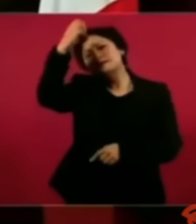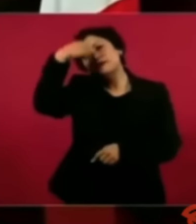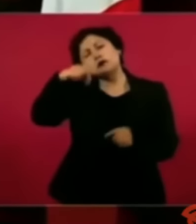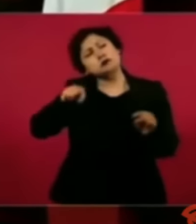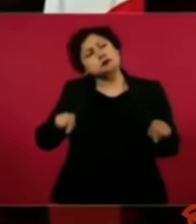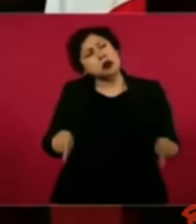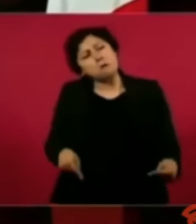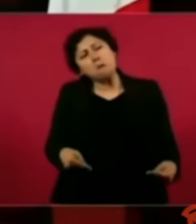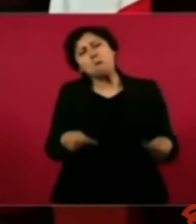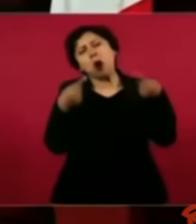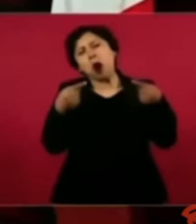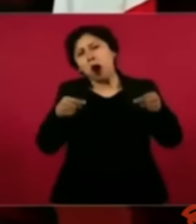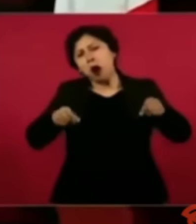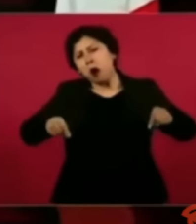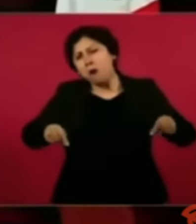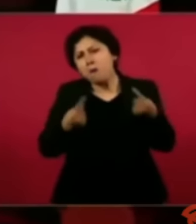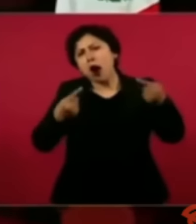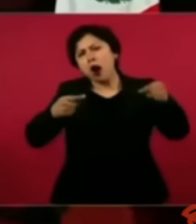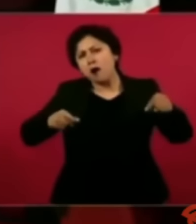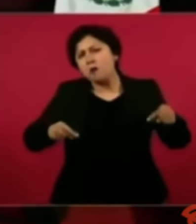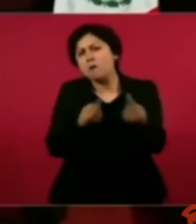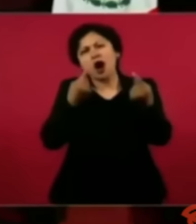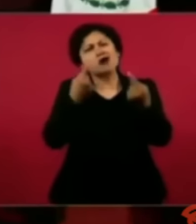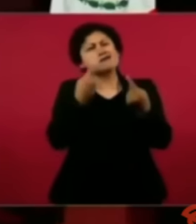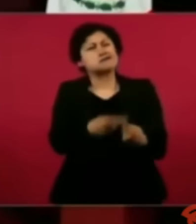me han incluso